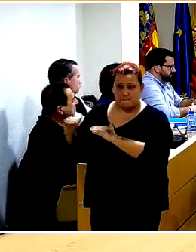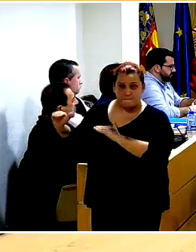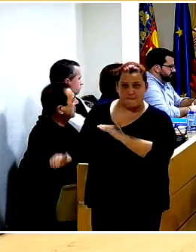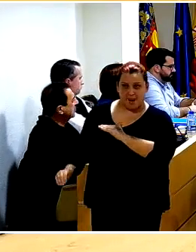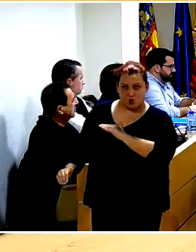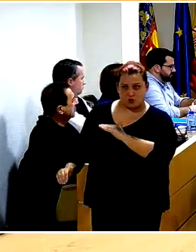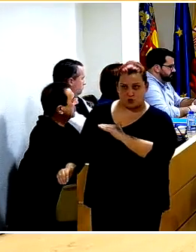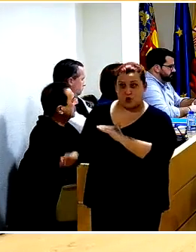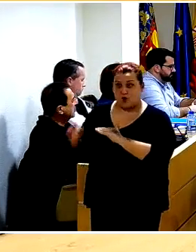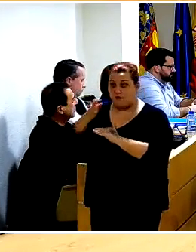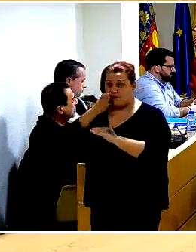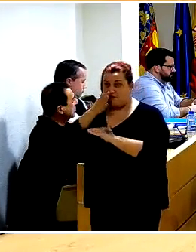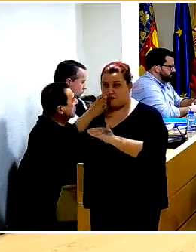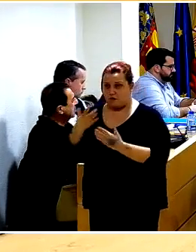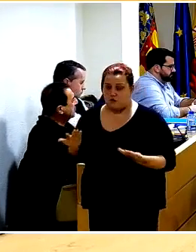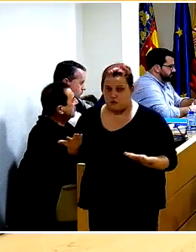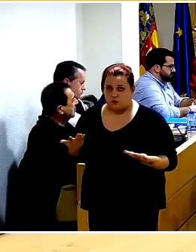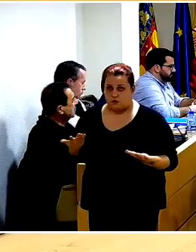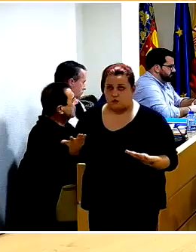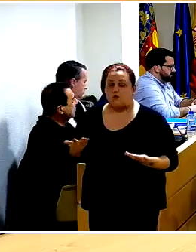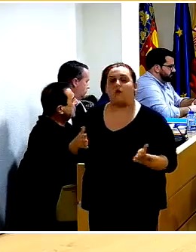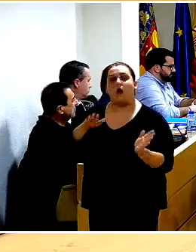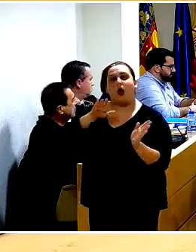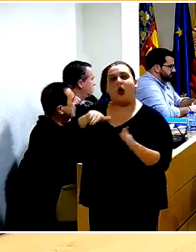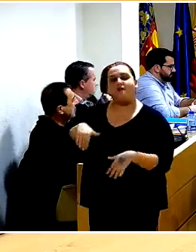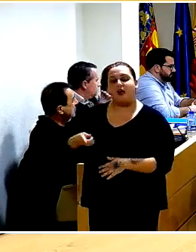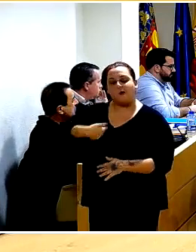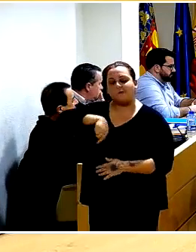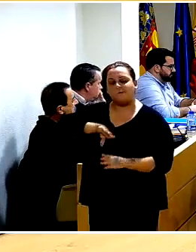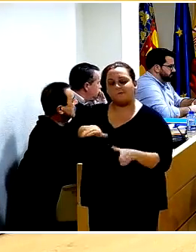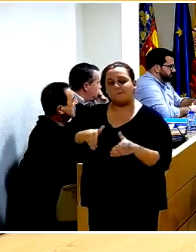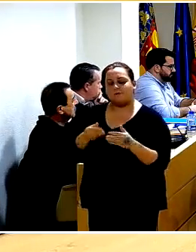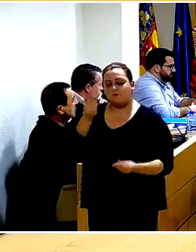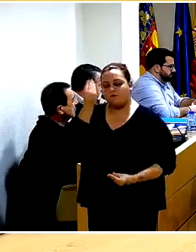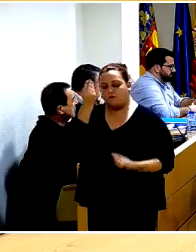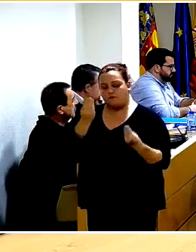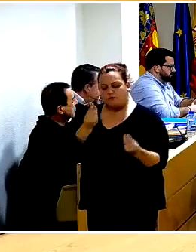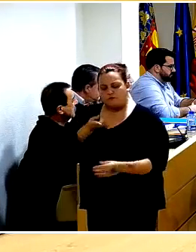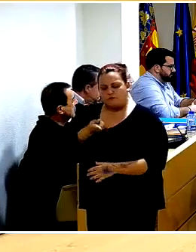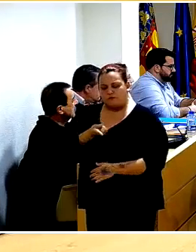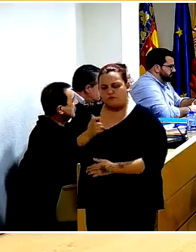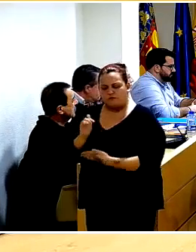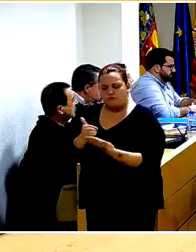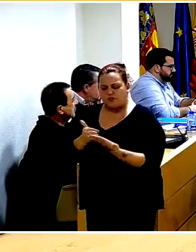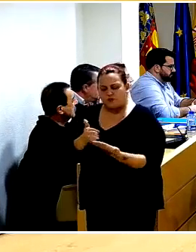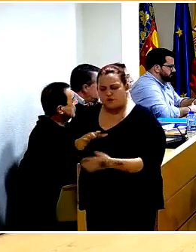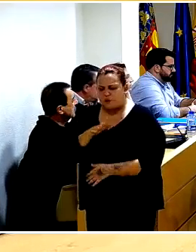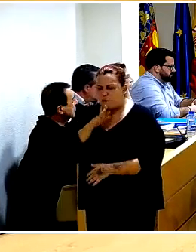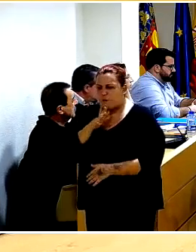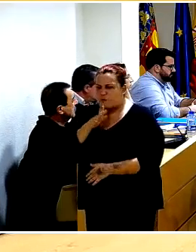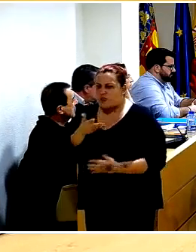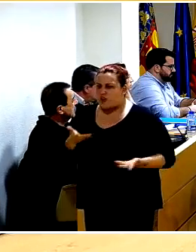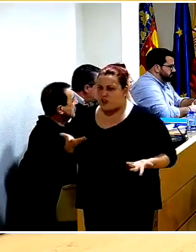realmente se van a producir. Claro, cuando nosotros en nuestro grupo hemos pensado, ¿y esto por qué lo harán? Es evidente,